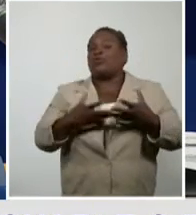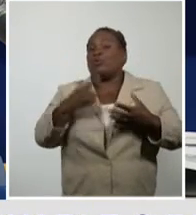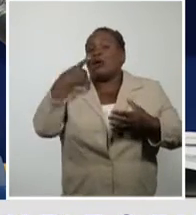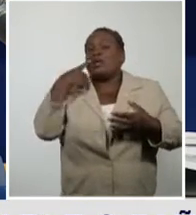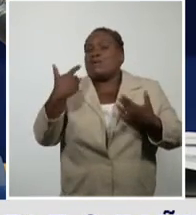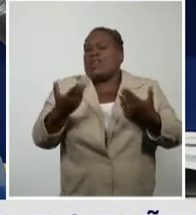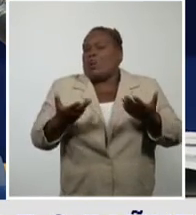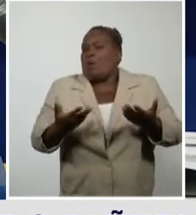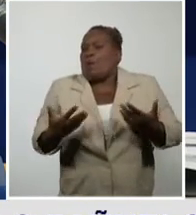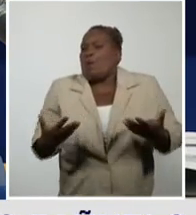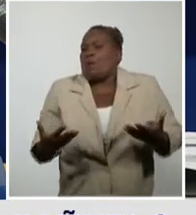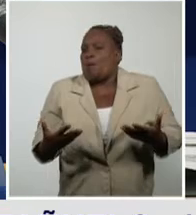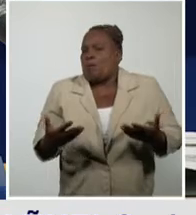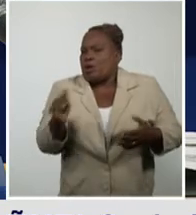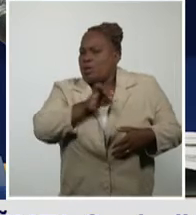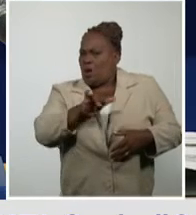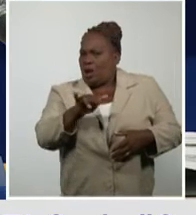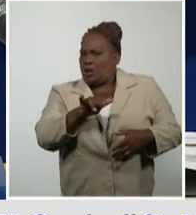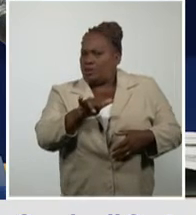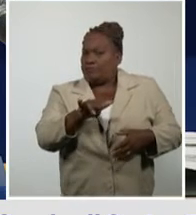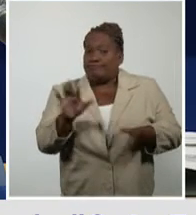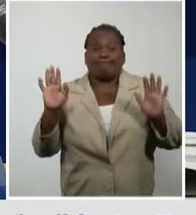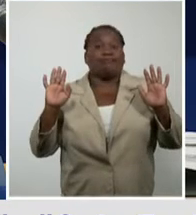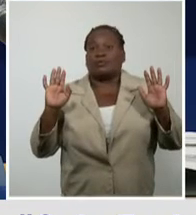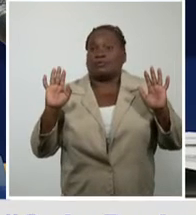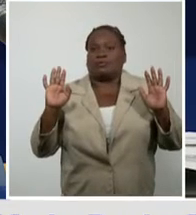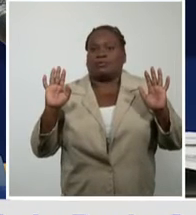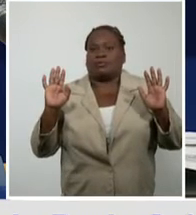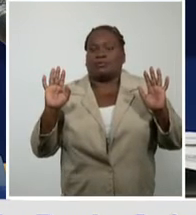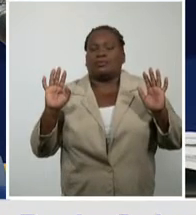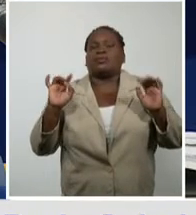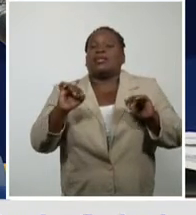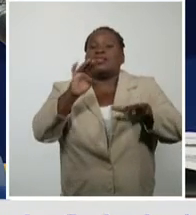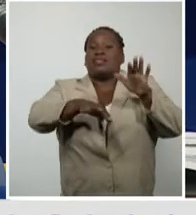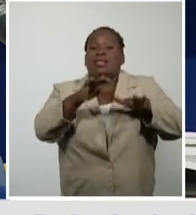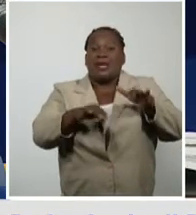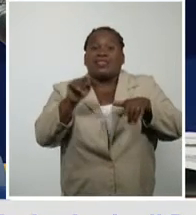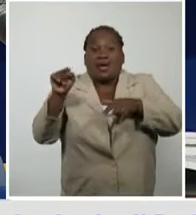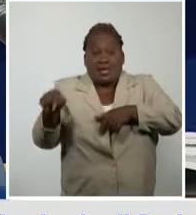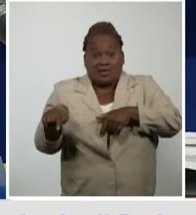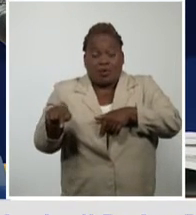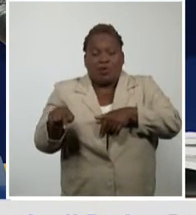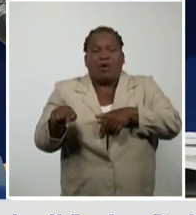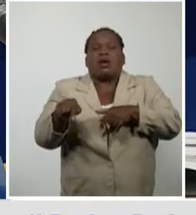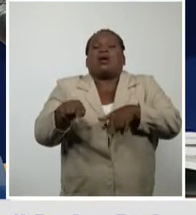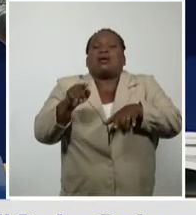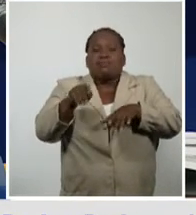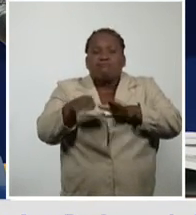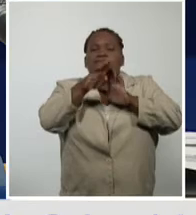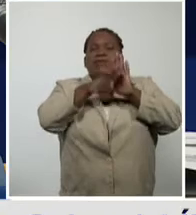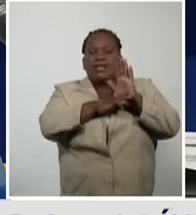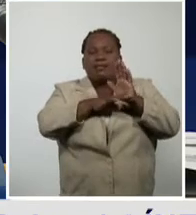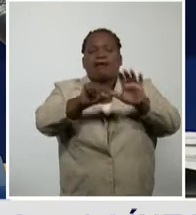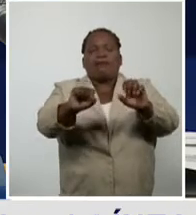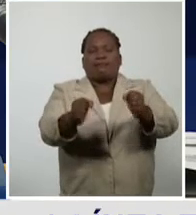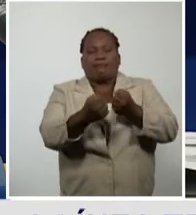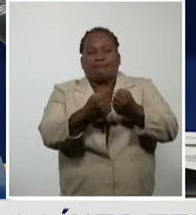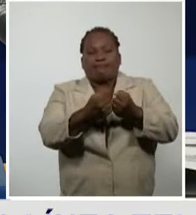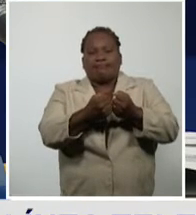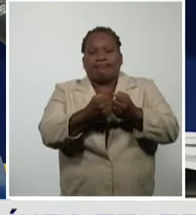está en ese momento. Y en dependencia de eso serán las medidas de restricción basadas